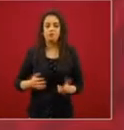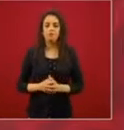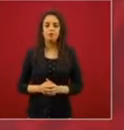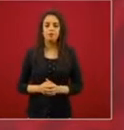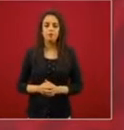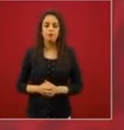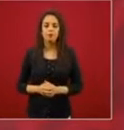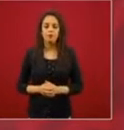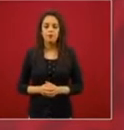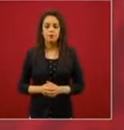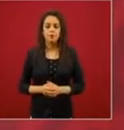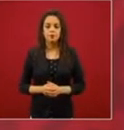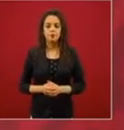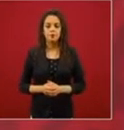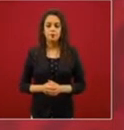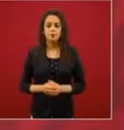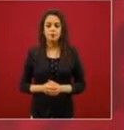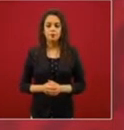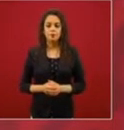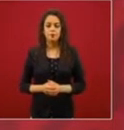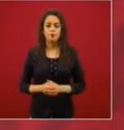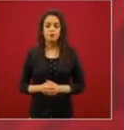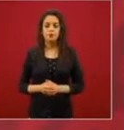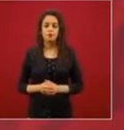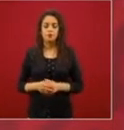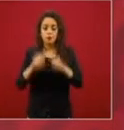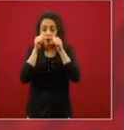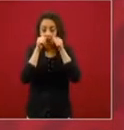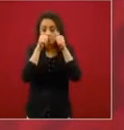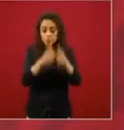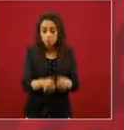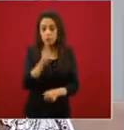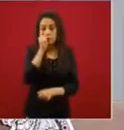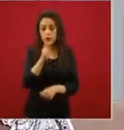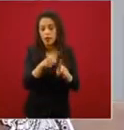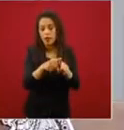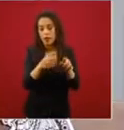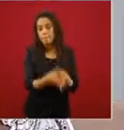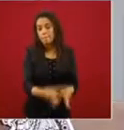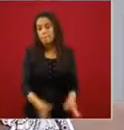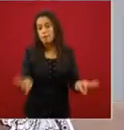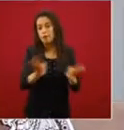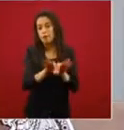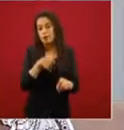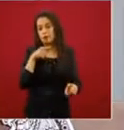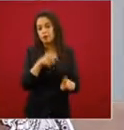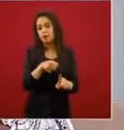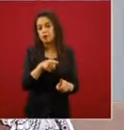Se procura lo fundamental, la nómina,